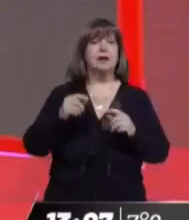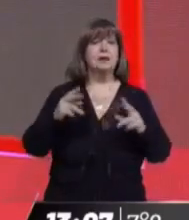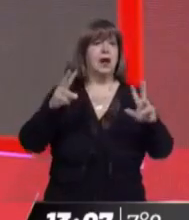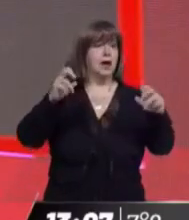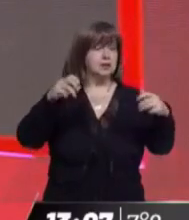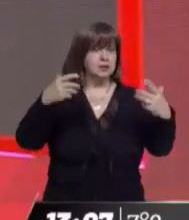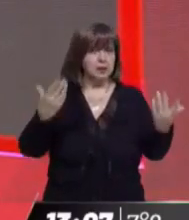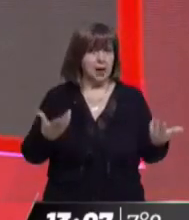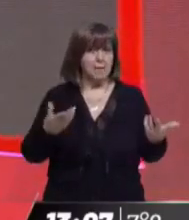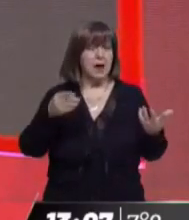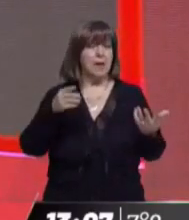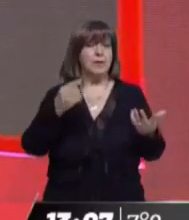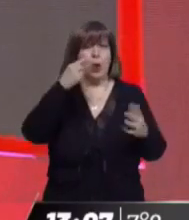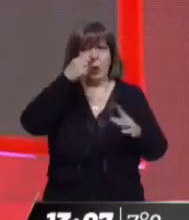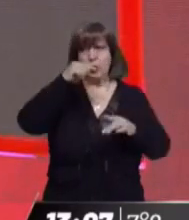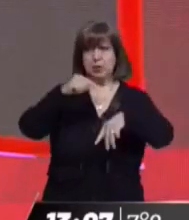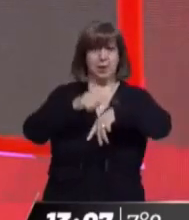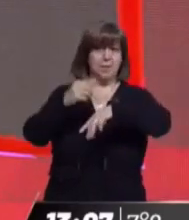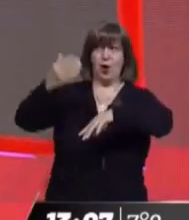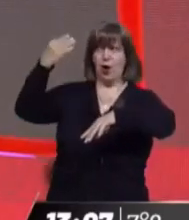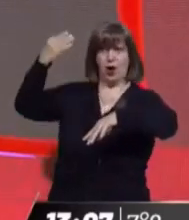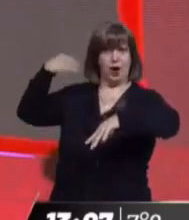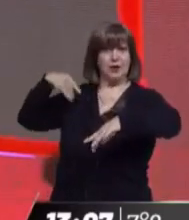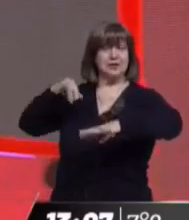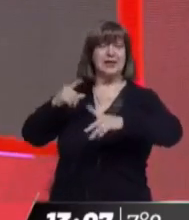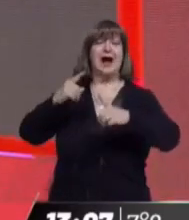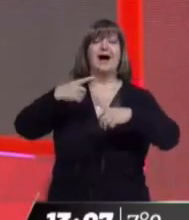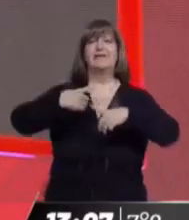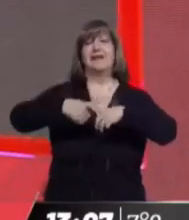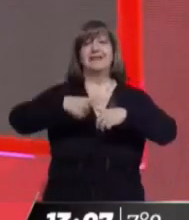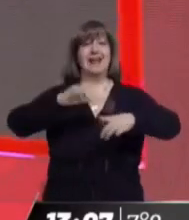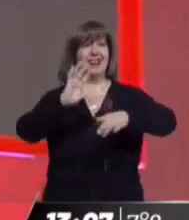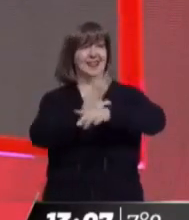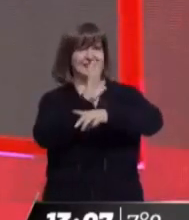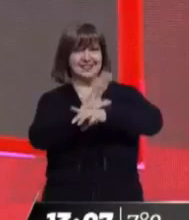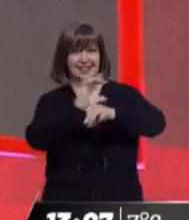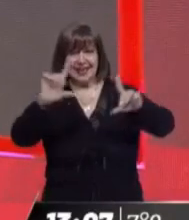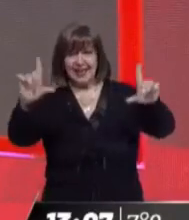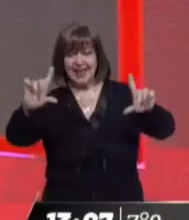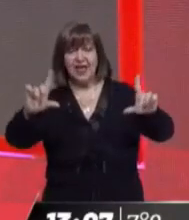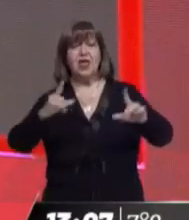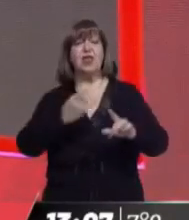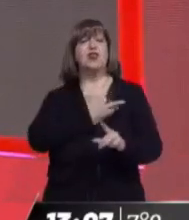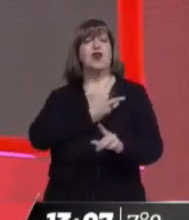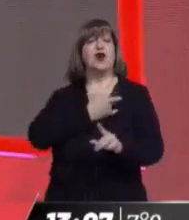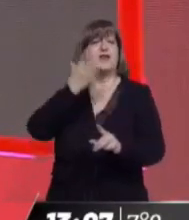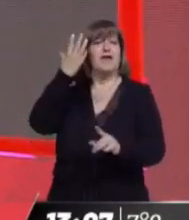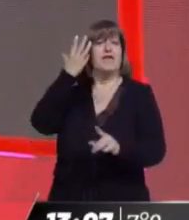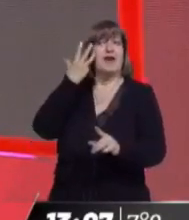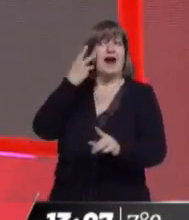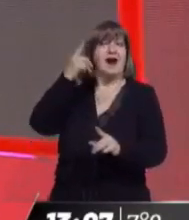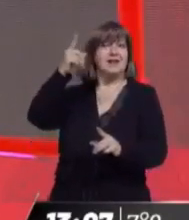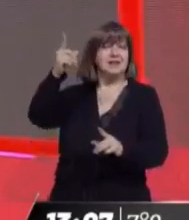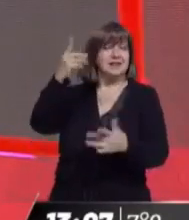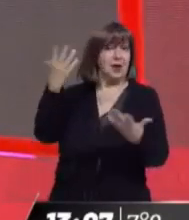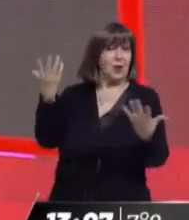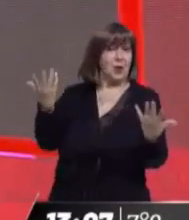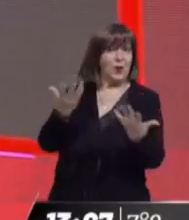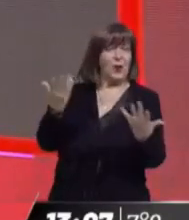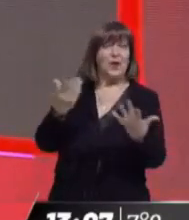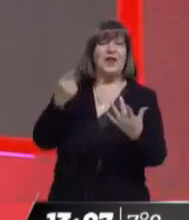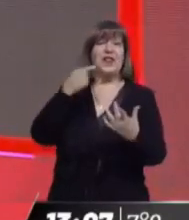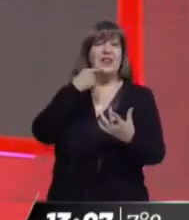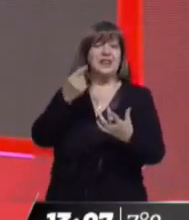últimos días la atención ha estado puesta en el festival de cine más importante del mundo, en la Riviera Francesa. Estamos hablando del Festival de Cine de